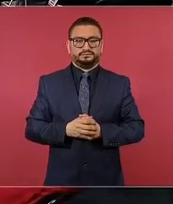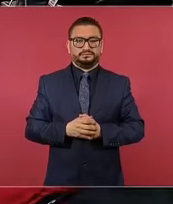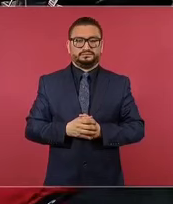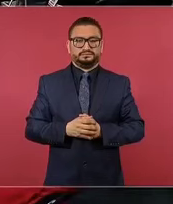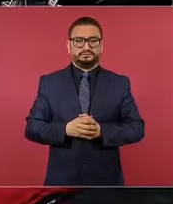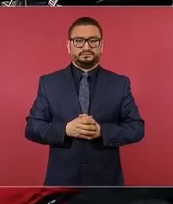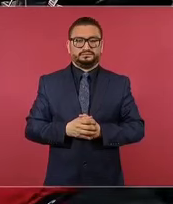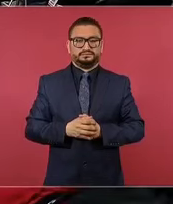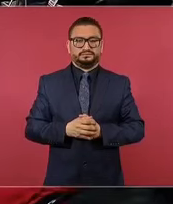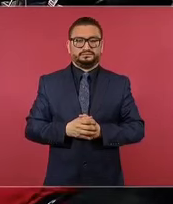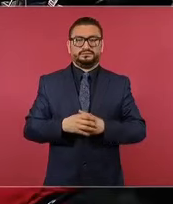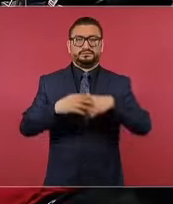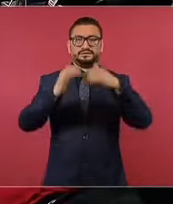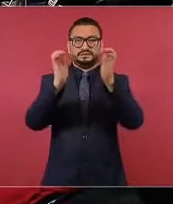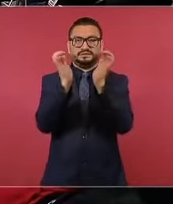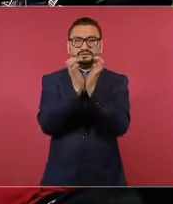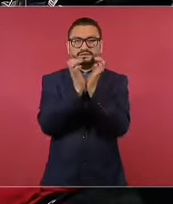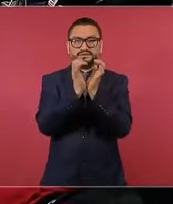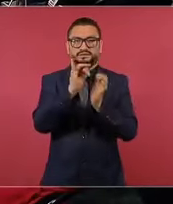el ISSSTE,